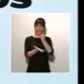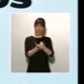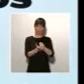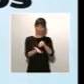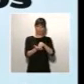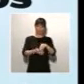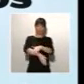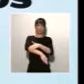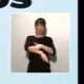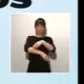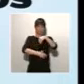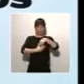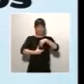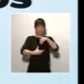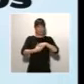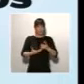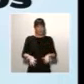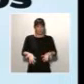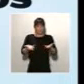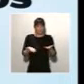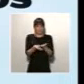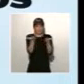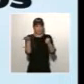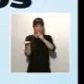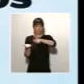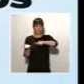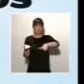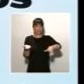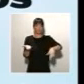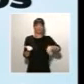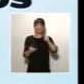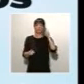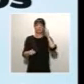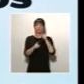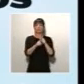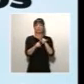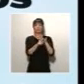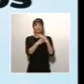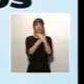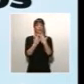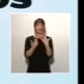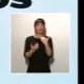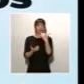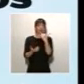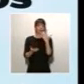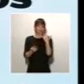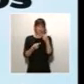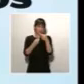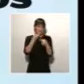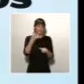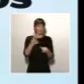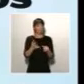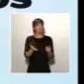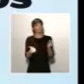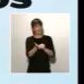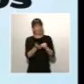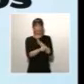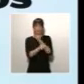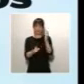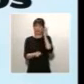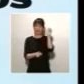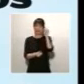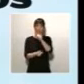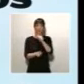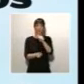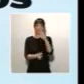pone a disposición de los ciudadanos para que en situaciones determinadas, entre ellas la violencia de género, lo pongan en conocimiento, bien de